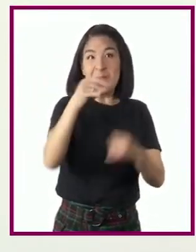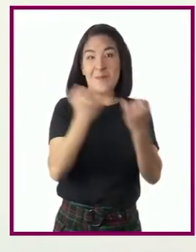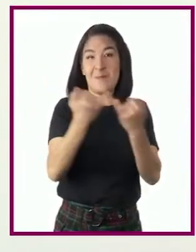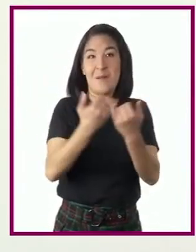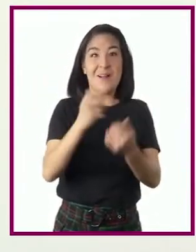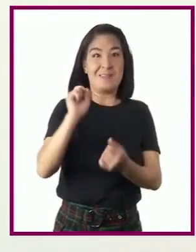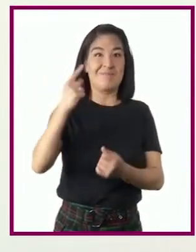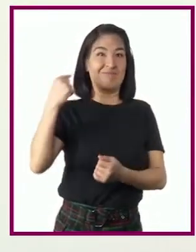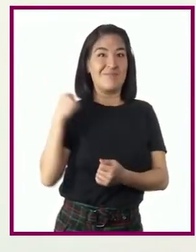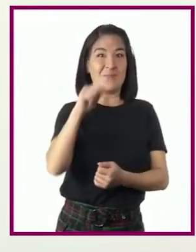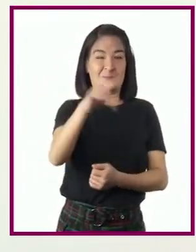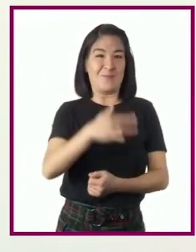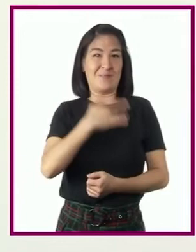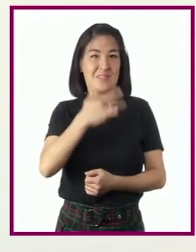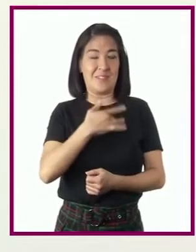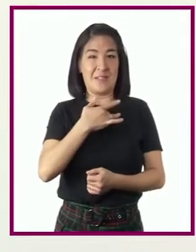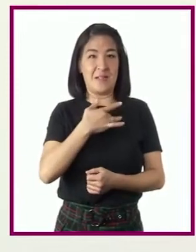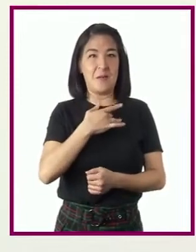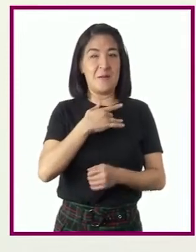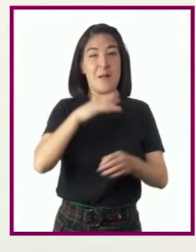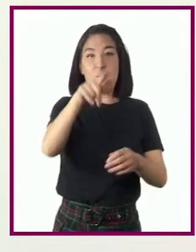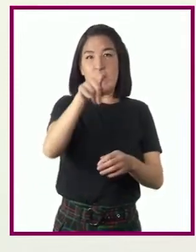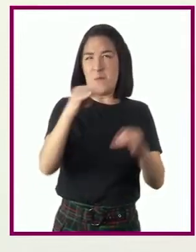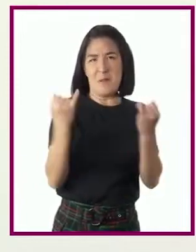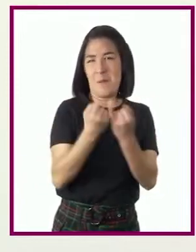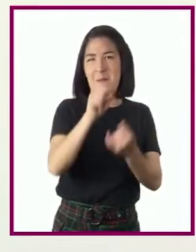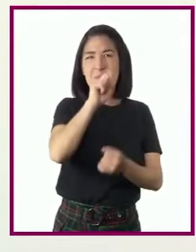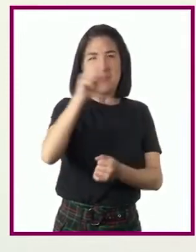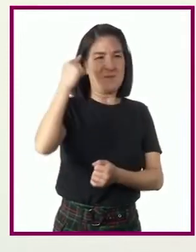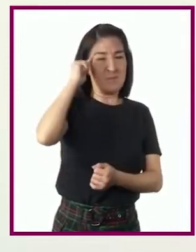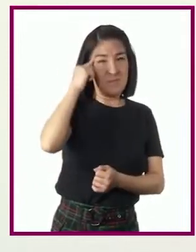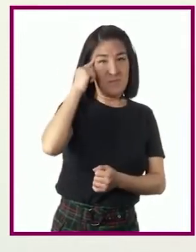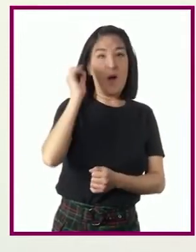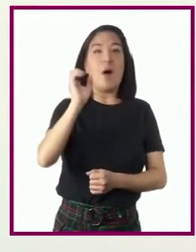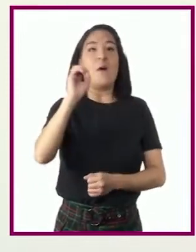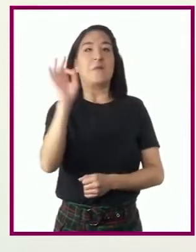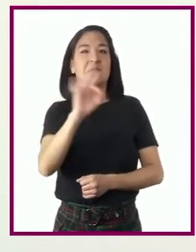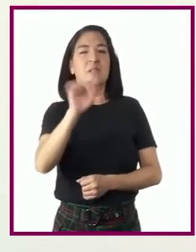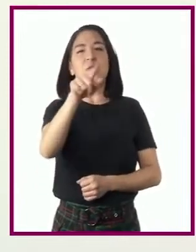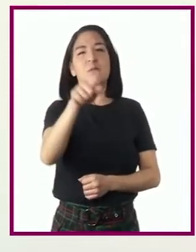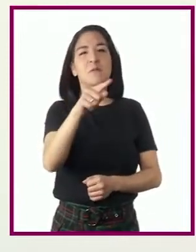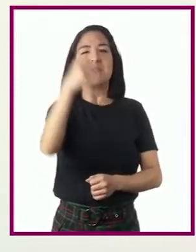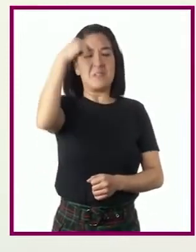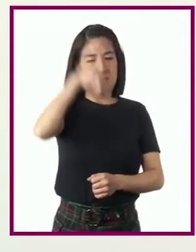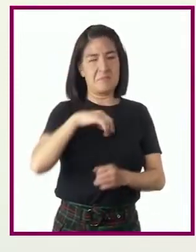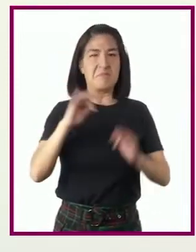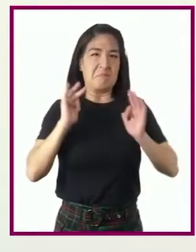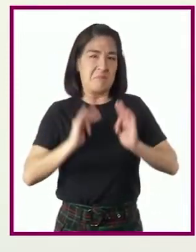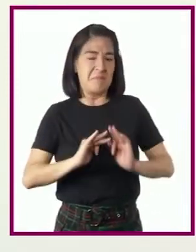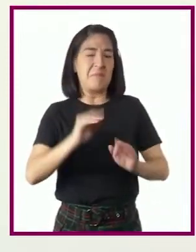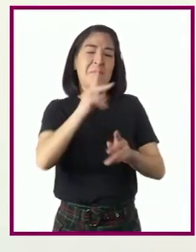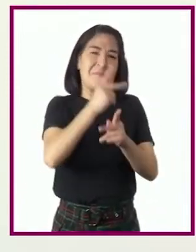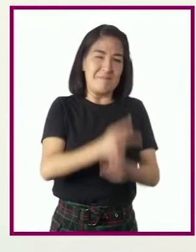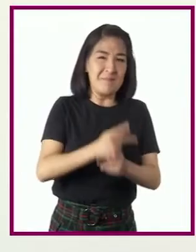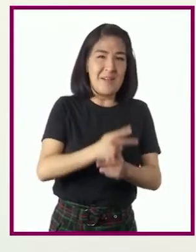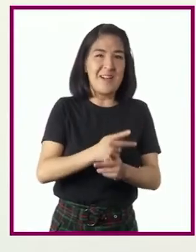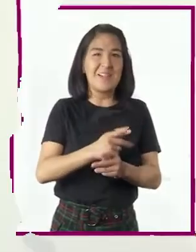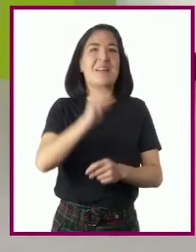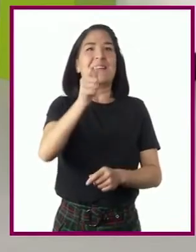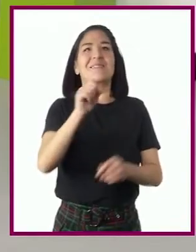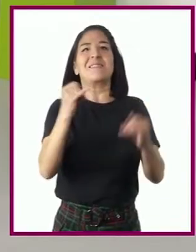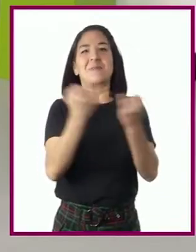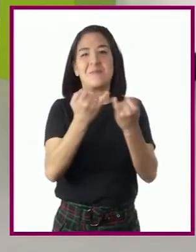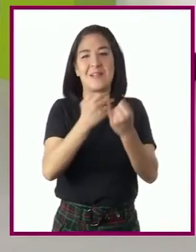sentir? ¿Reaccionaron de la misma forma? ¿Hubiera sido la misma reacción en una situación diferente a la